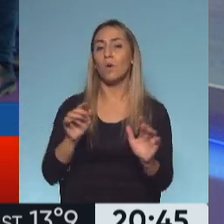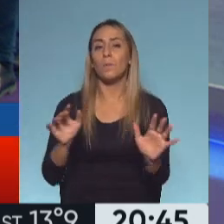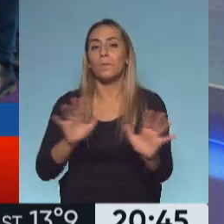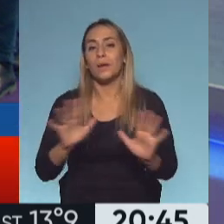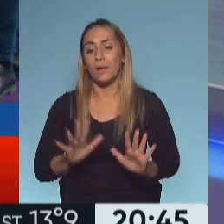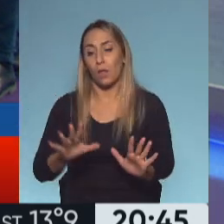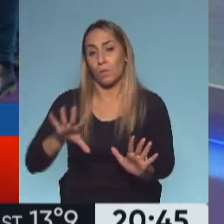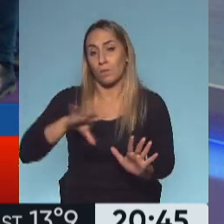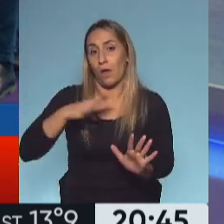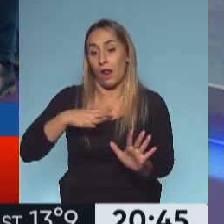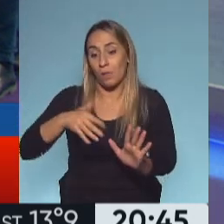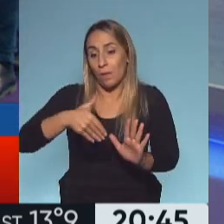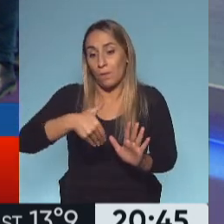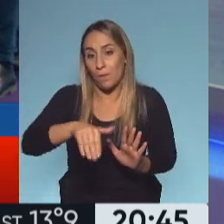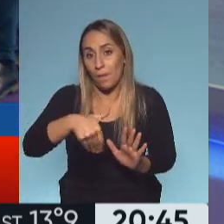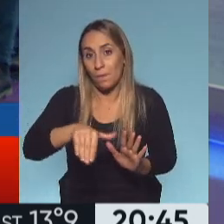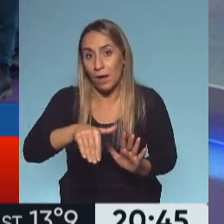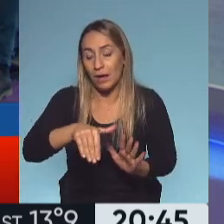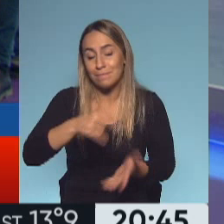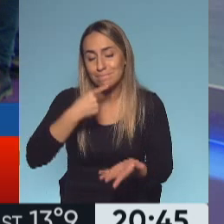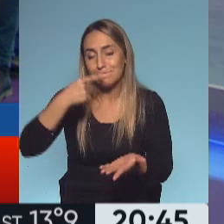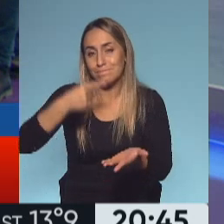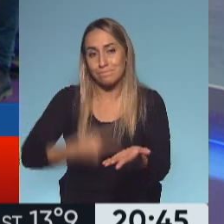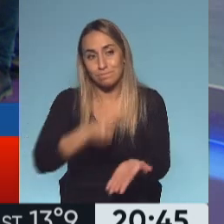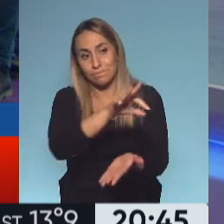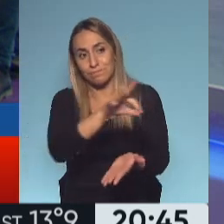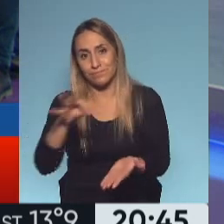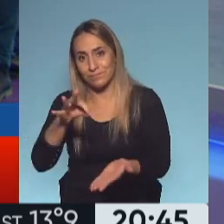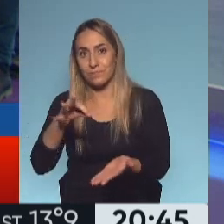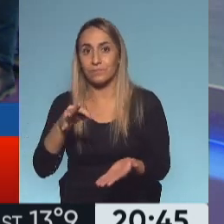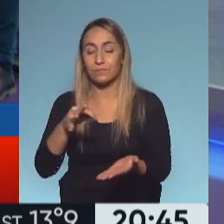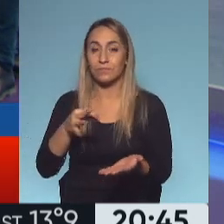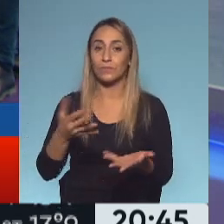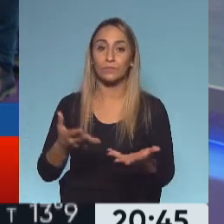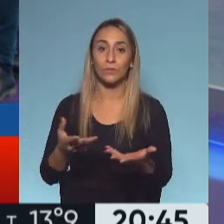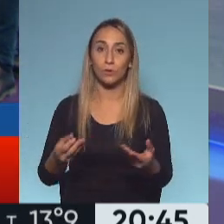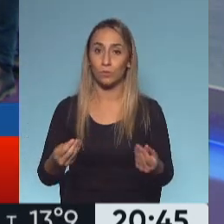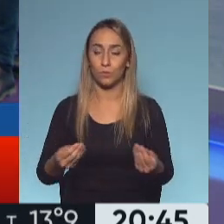escenario en caso de tener que hacerlo, en días o cuando sea.